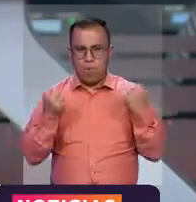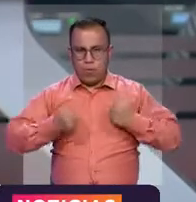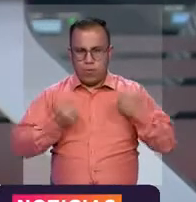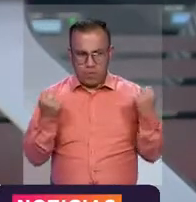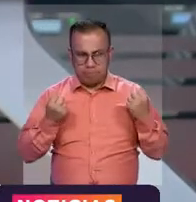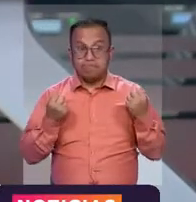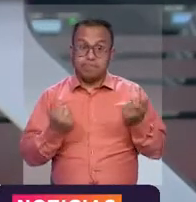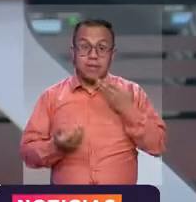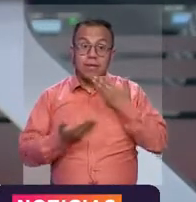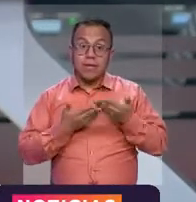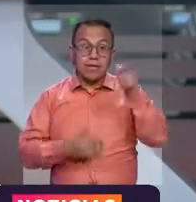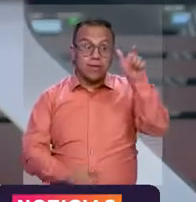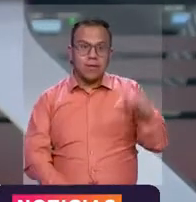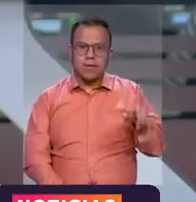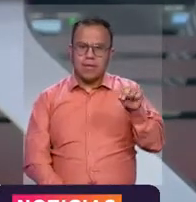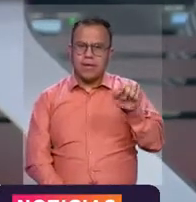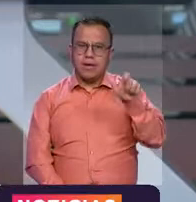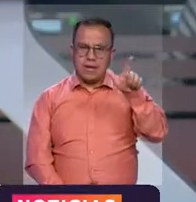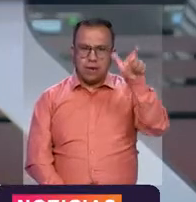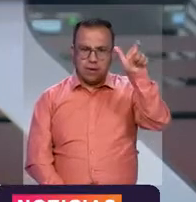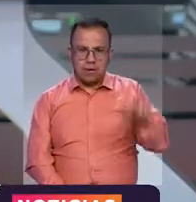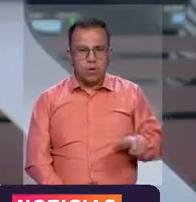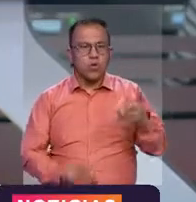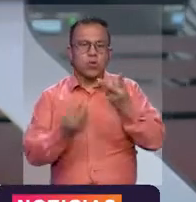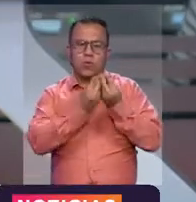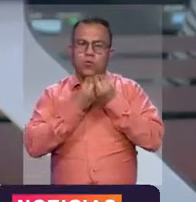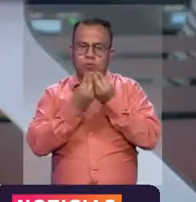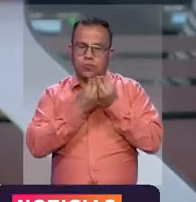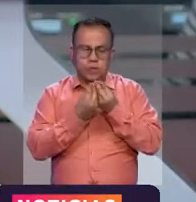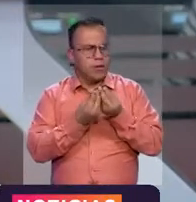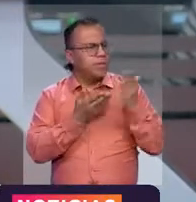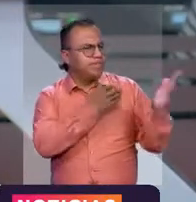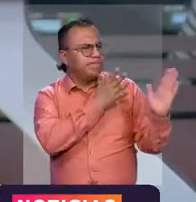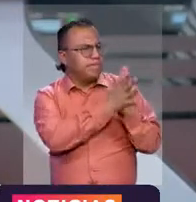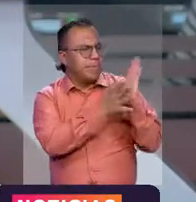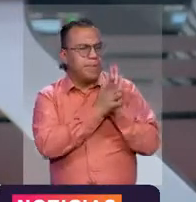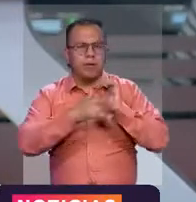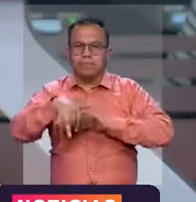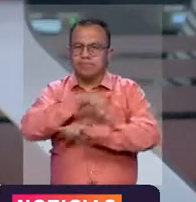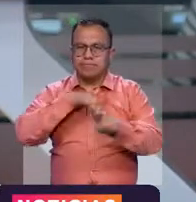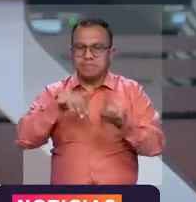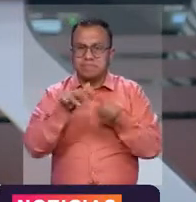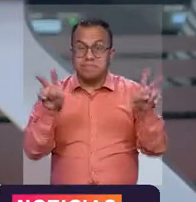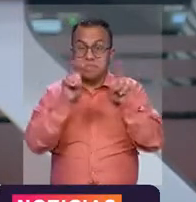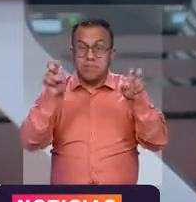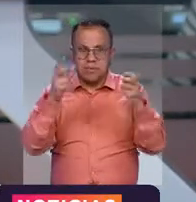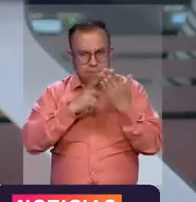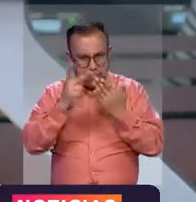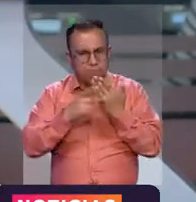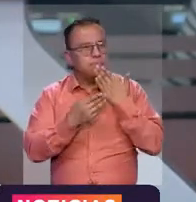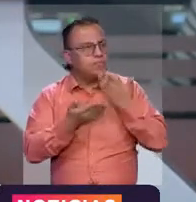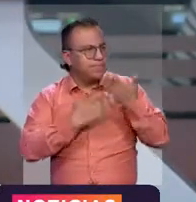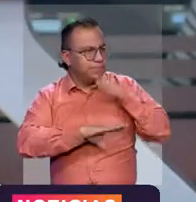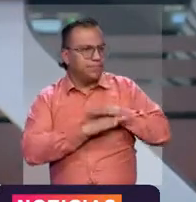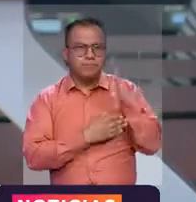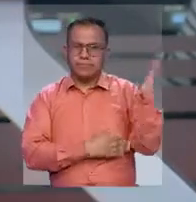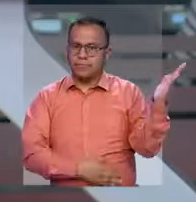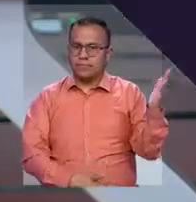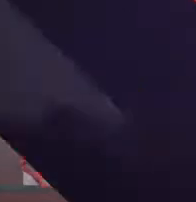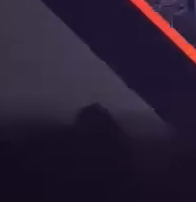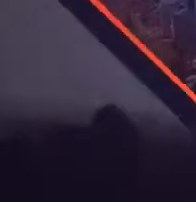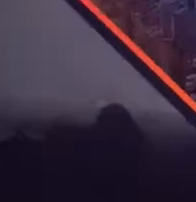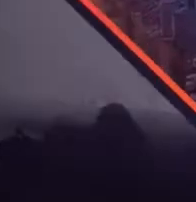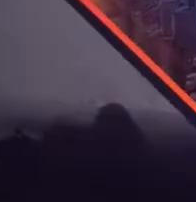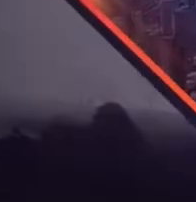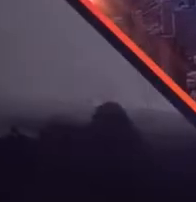daniel smith y acompañó la sesión en el concejo de bogotá cuál es el panorama para este proyecto buenas tardes y adelante